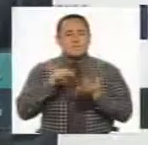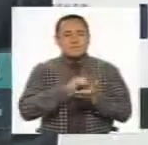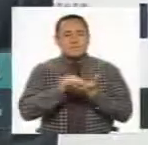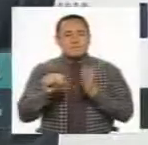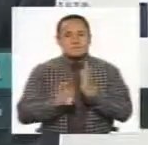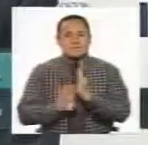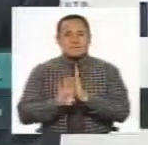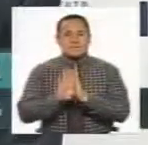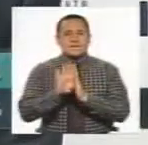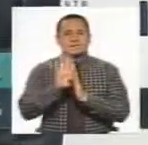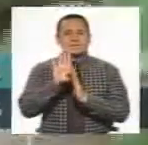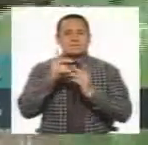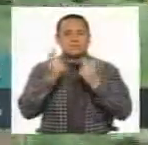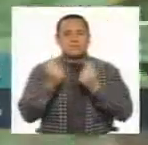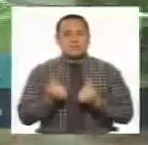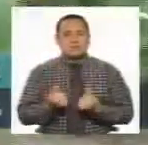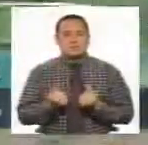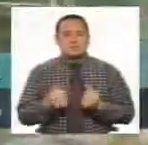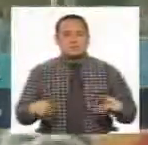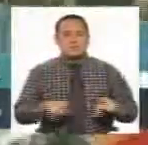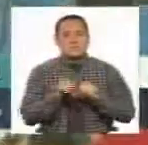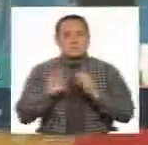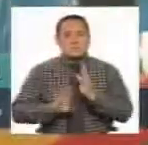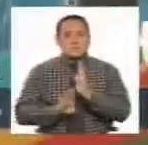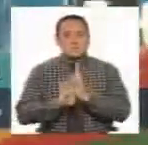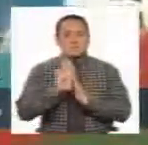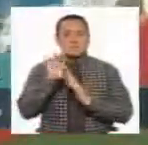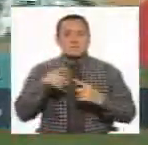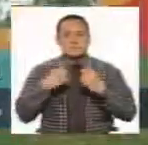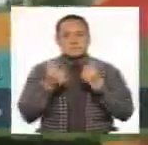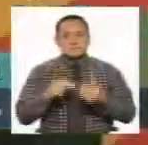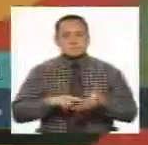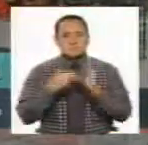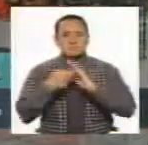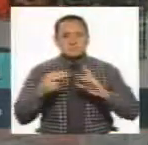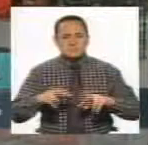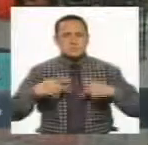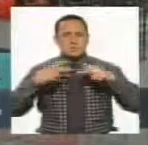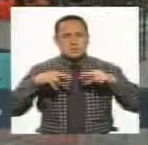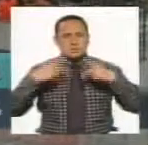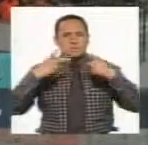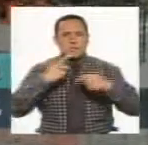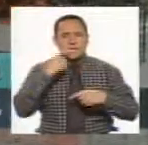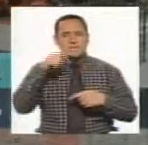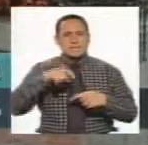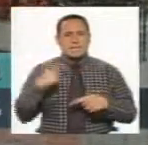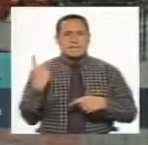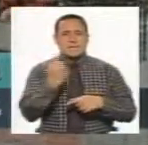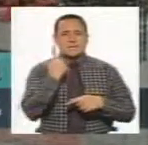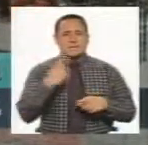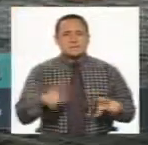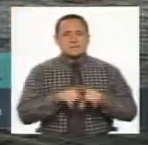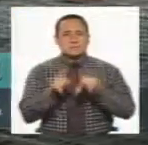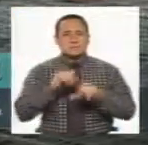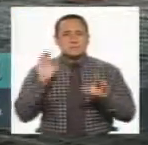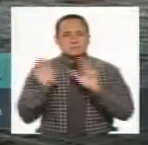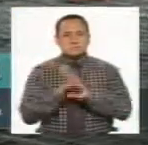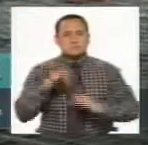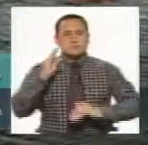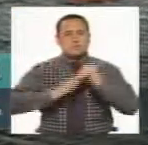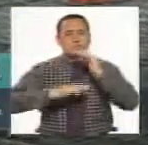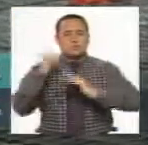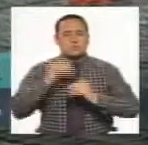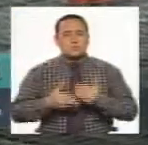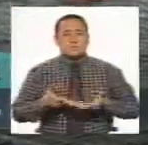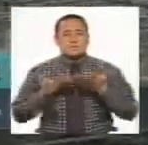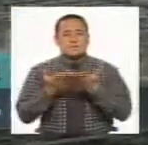crecimiento consecutivo. Este crecimiento es resultado del incremento de la demanda interna y de sectores como el de construcción, que